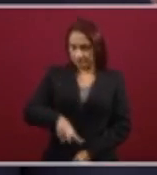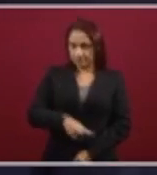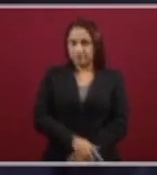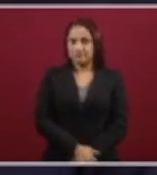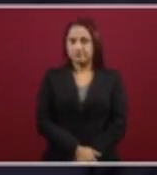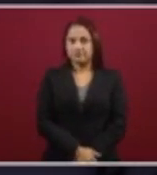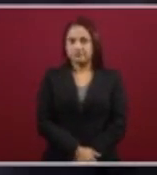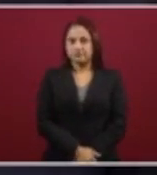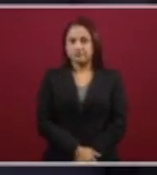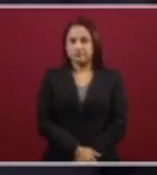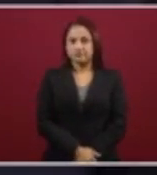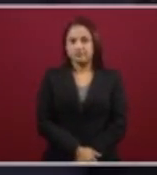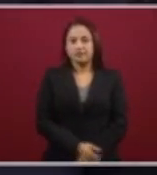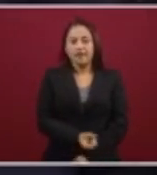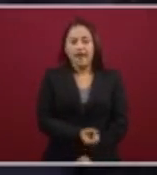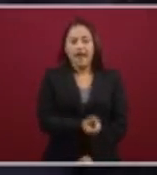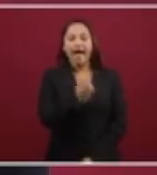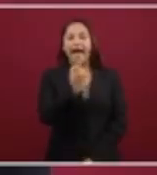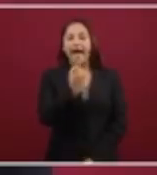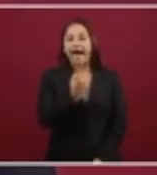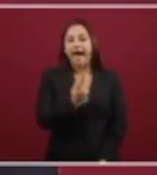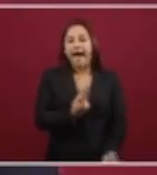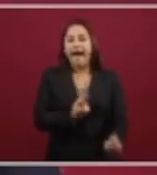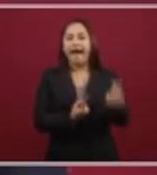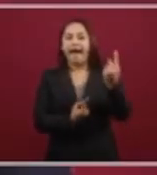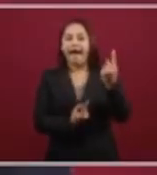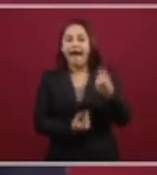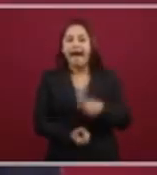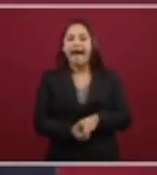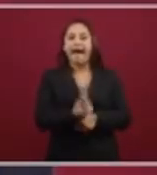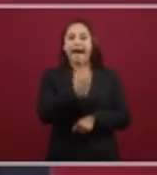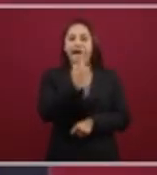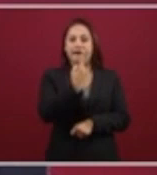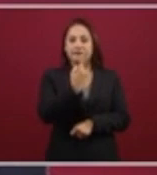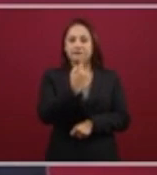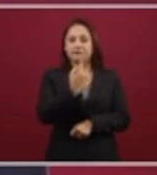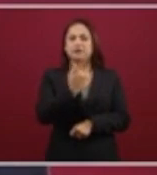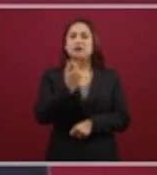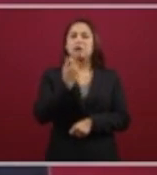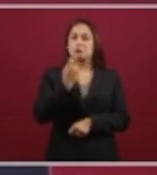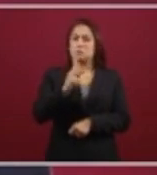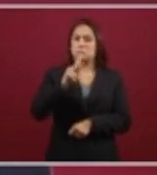han sido muy pocas y se han portado muy bien todos,